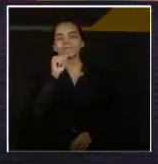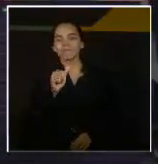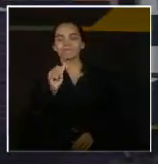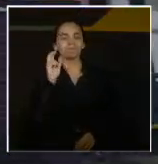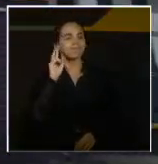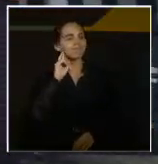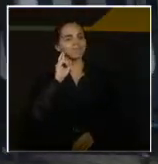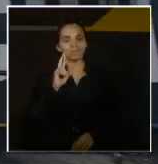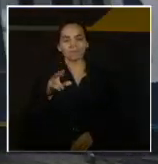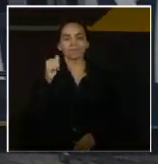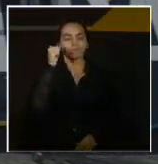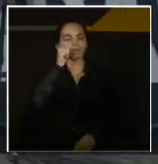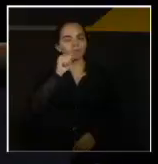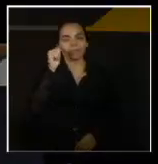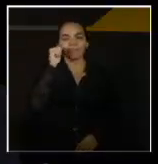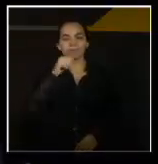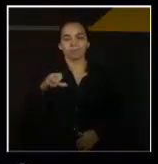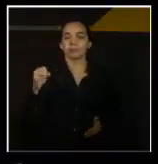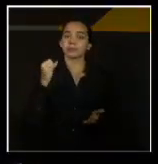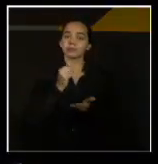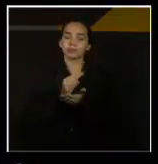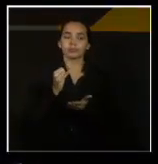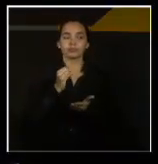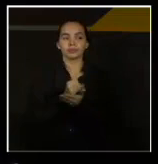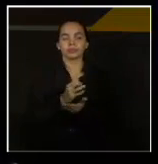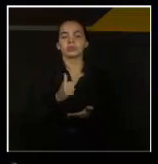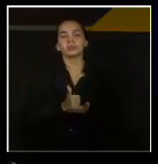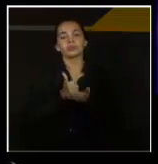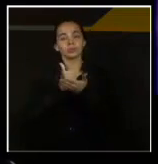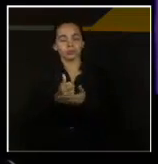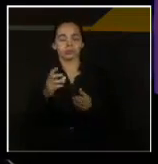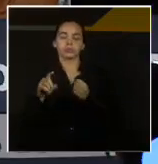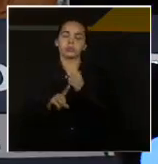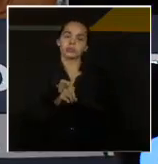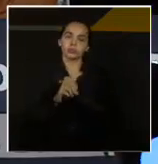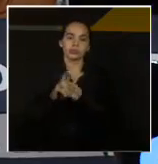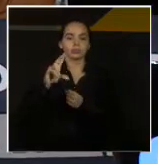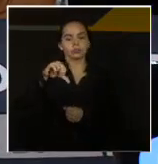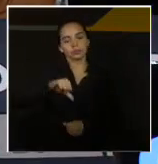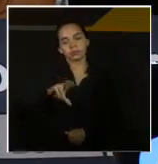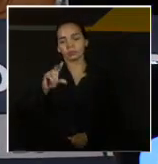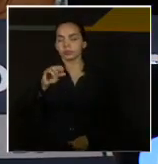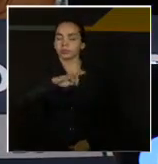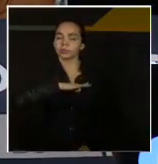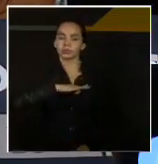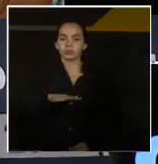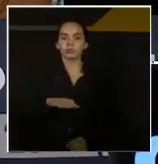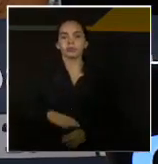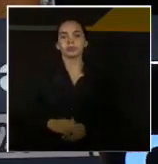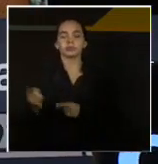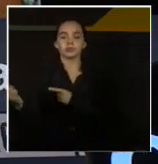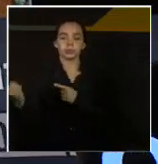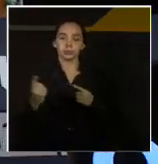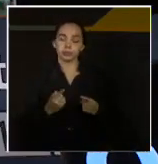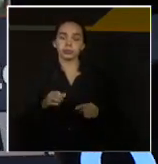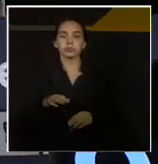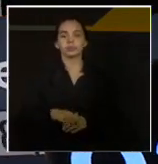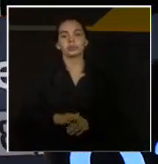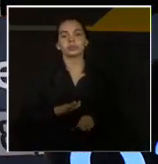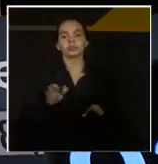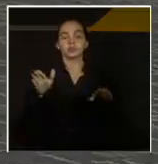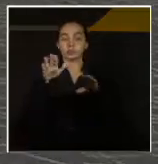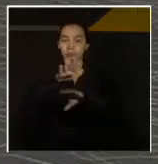política que siempre ha intentado solucionar problemas y hasta hoy no se ha podido. Y venimos a dar una opción